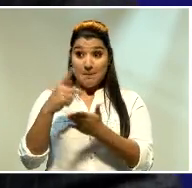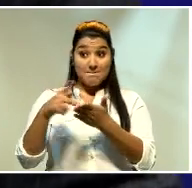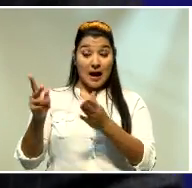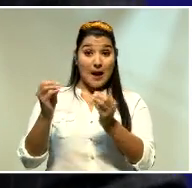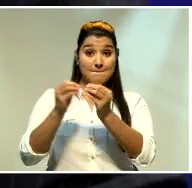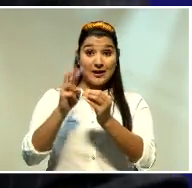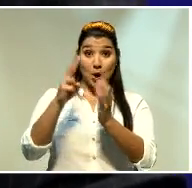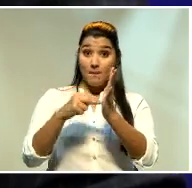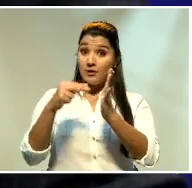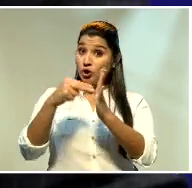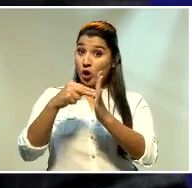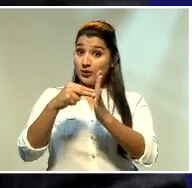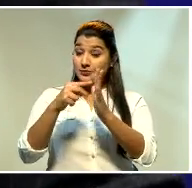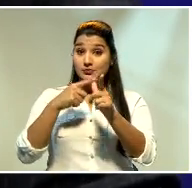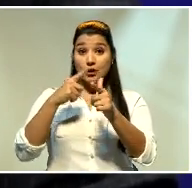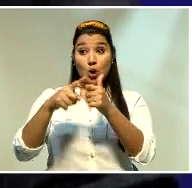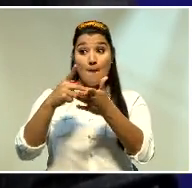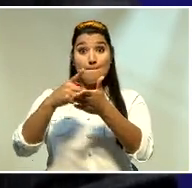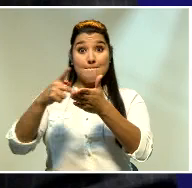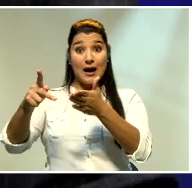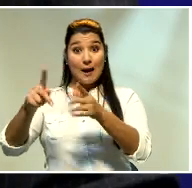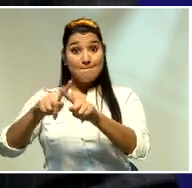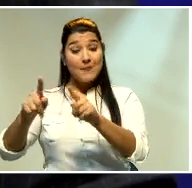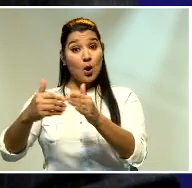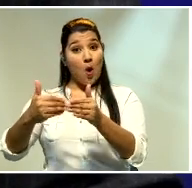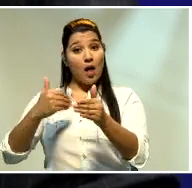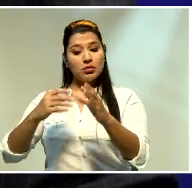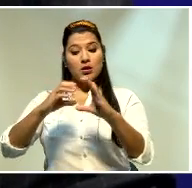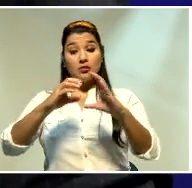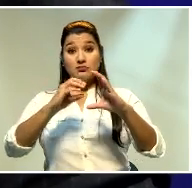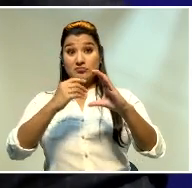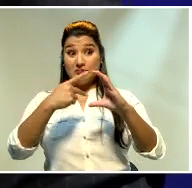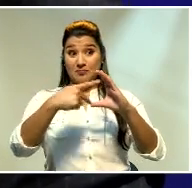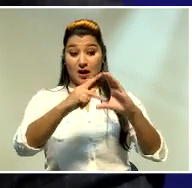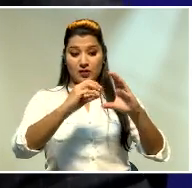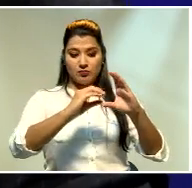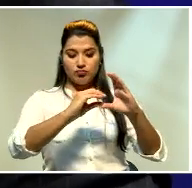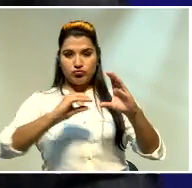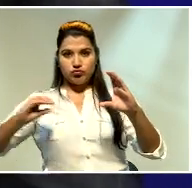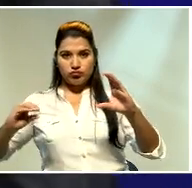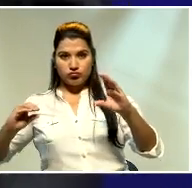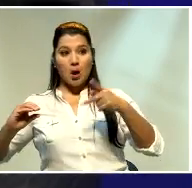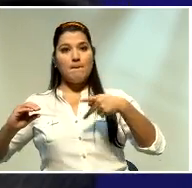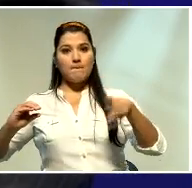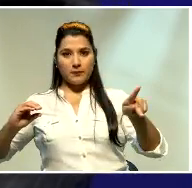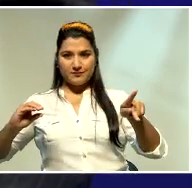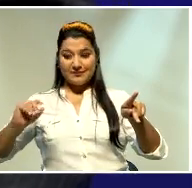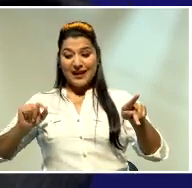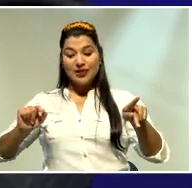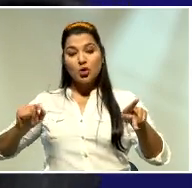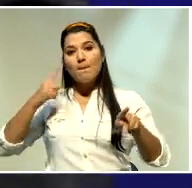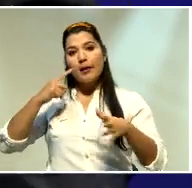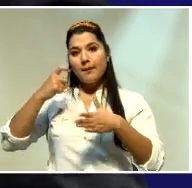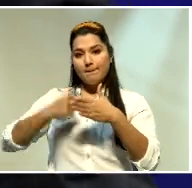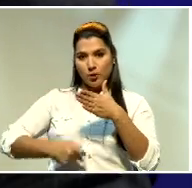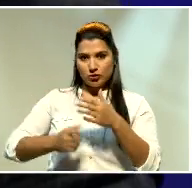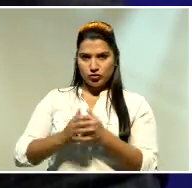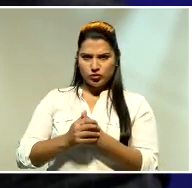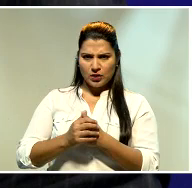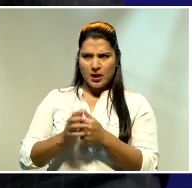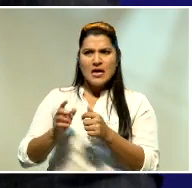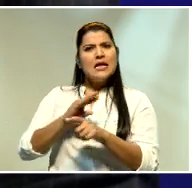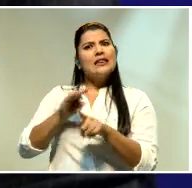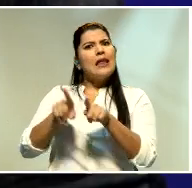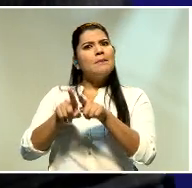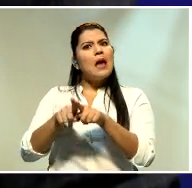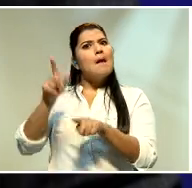también. Entonces, en los distintos rubros que se tocó, pensiones de lujo, otras, fue a la parte más. Pero claro, como